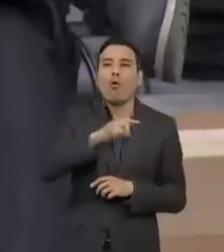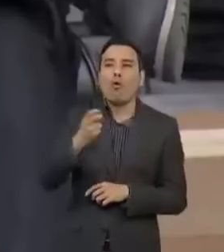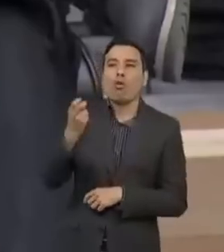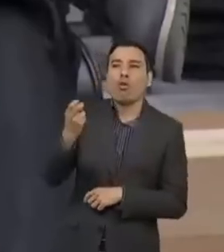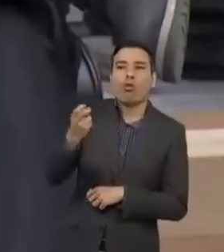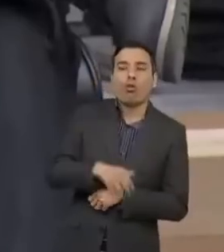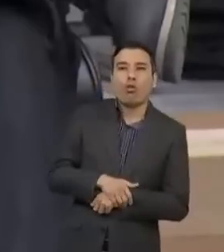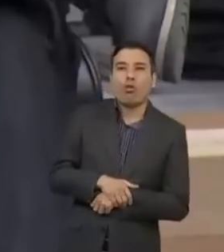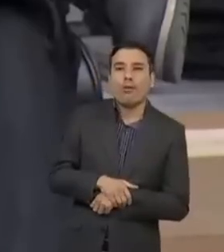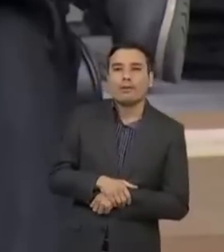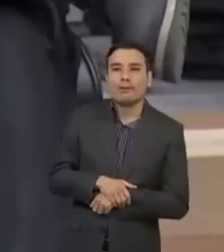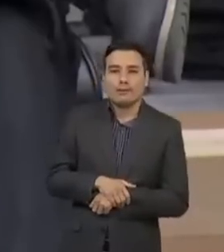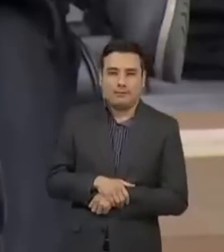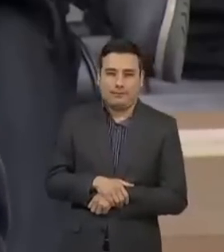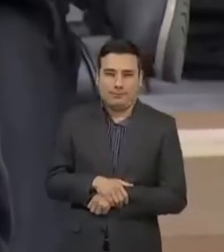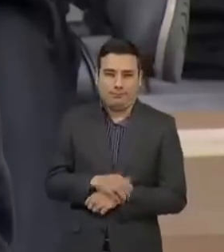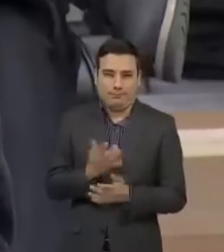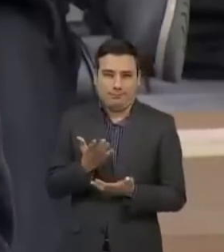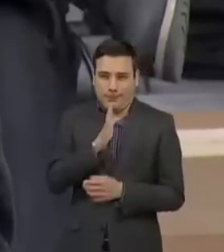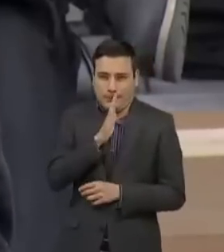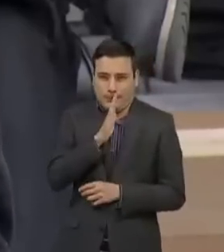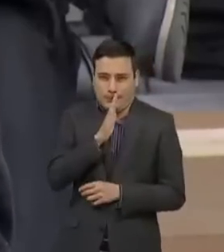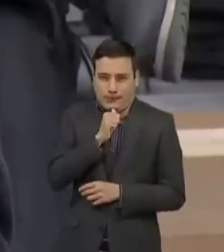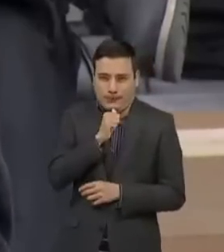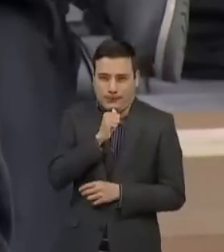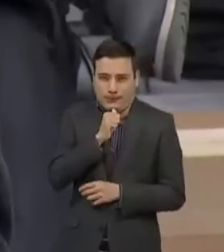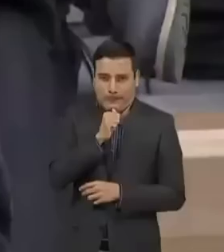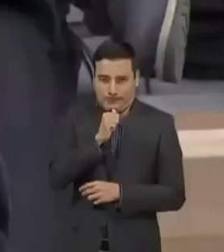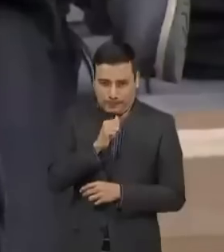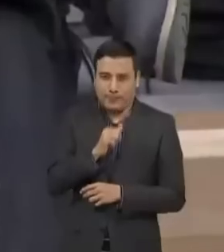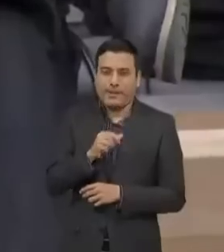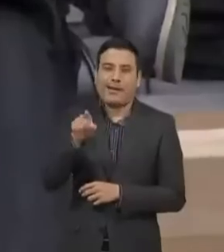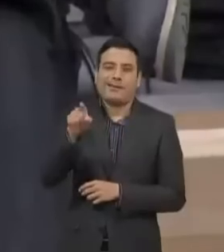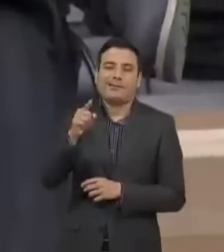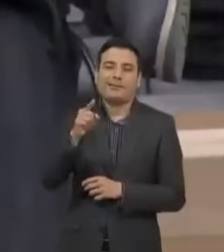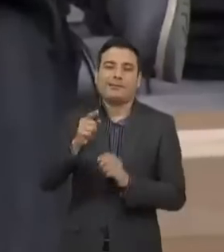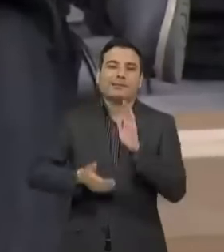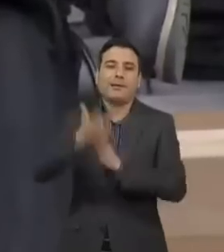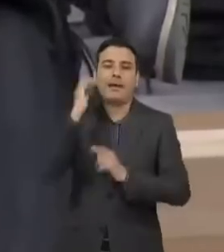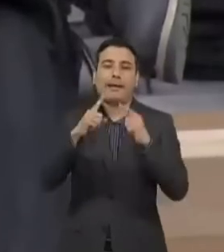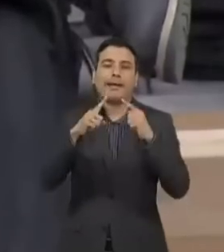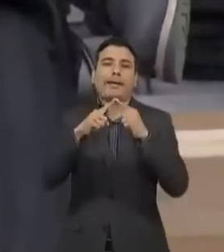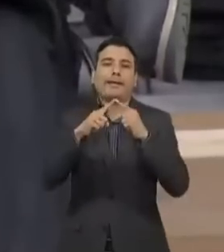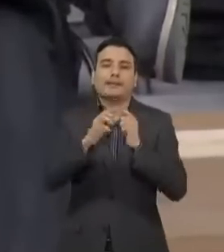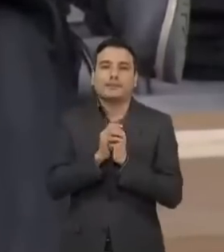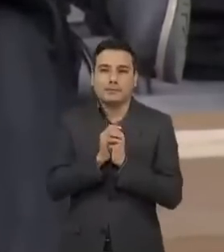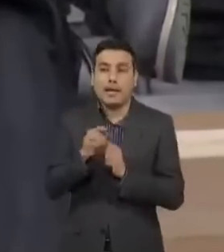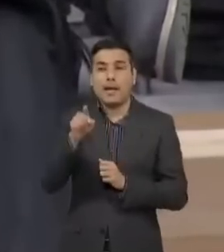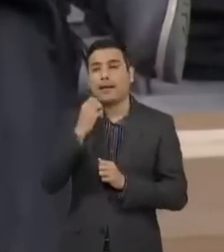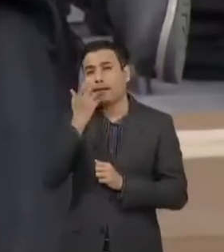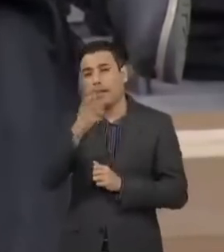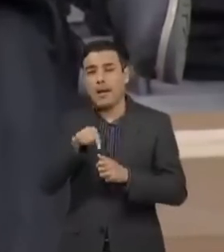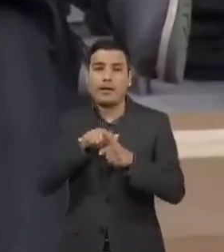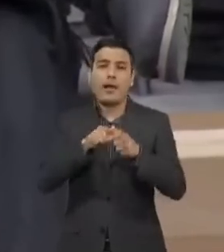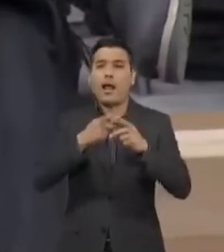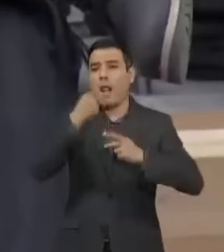el pastorcito de Belén, que seguro los domingos va a hacer la de Monaguillo y se equivoca de lugar, pues viene aquí a querer seguir